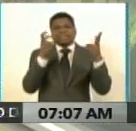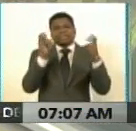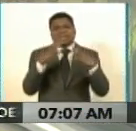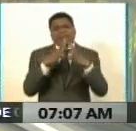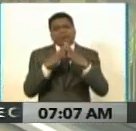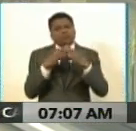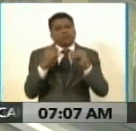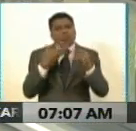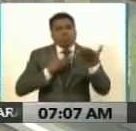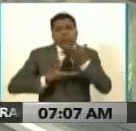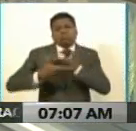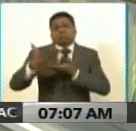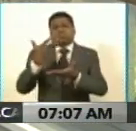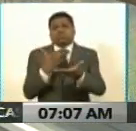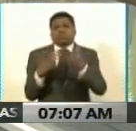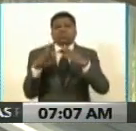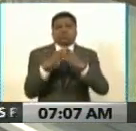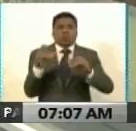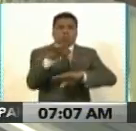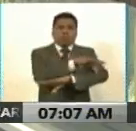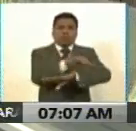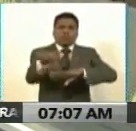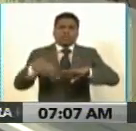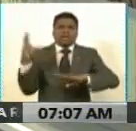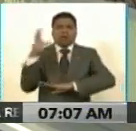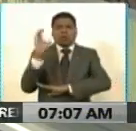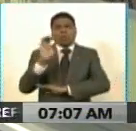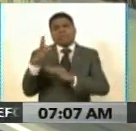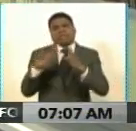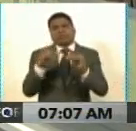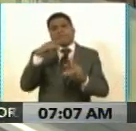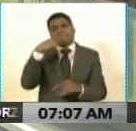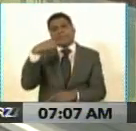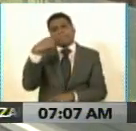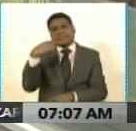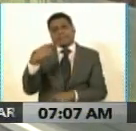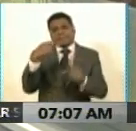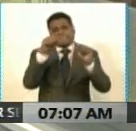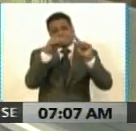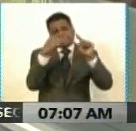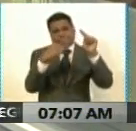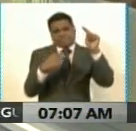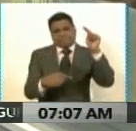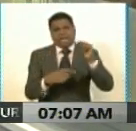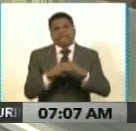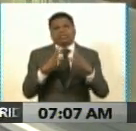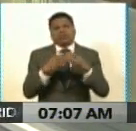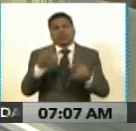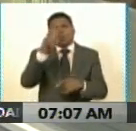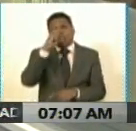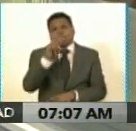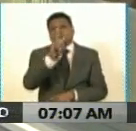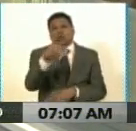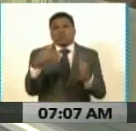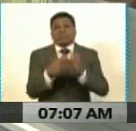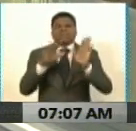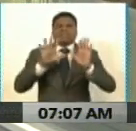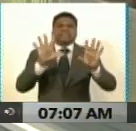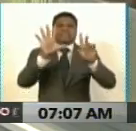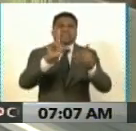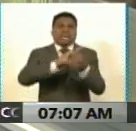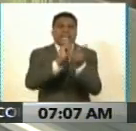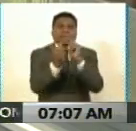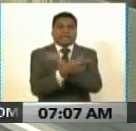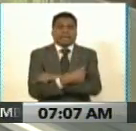relaciones Colombia venezolan pero sobre todo lo que ha sido las políticas de este año 2017 empezando por las tasas de cambios gobernador lo